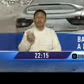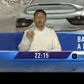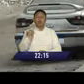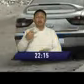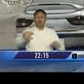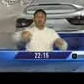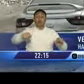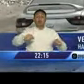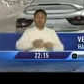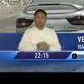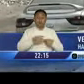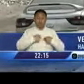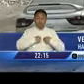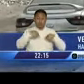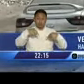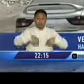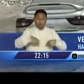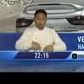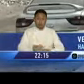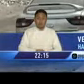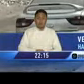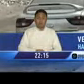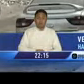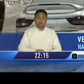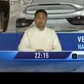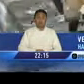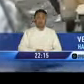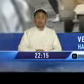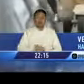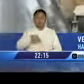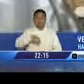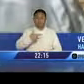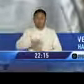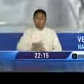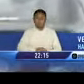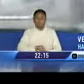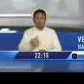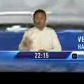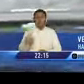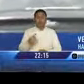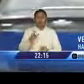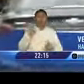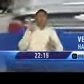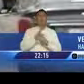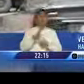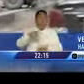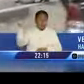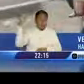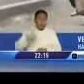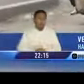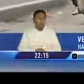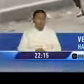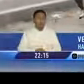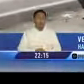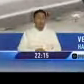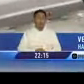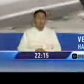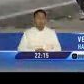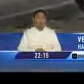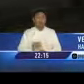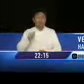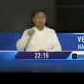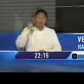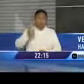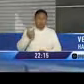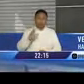motos, yo vine ese día. Y ahí se acercaron, hablaron, lo amenazaron y se fueron. Y los chicos se fueron, el día siguiente se